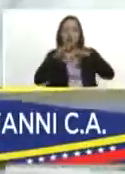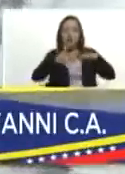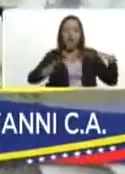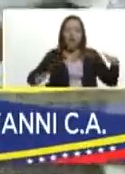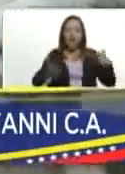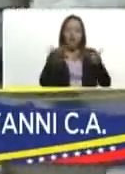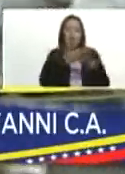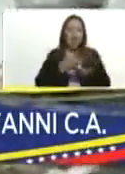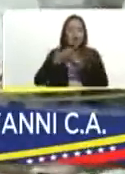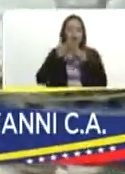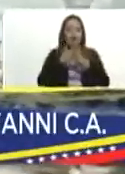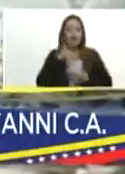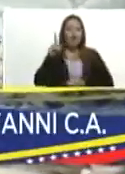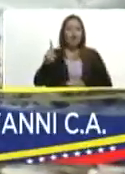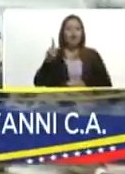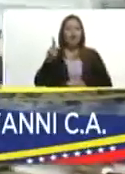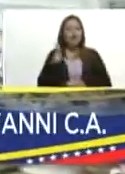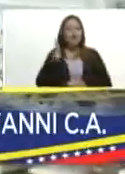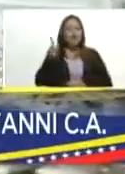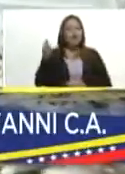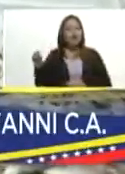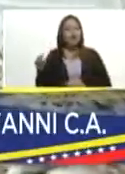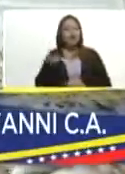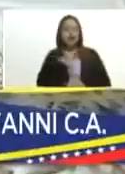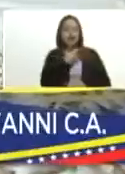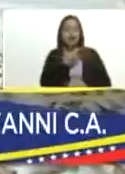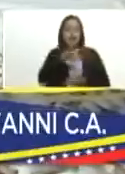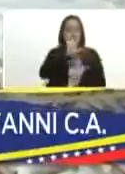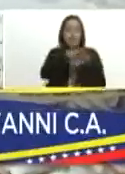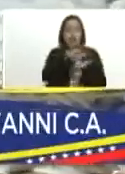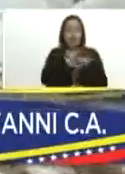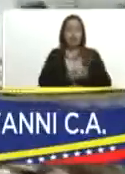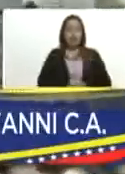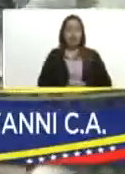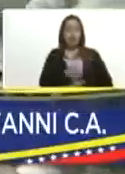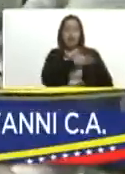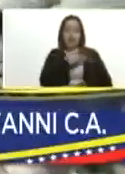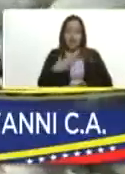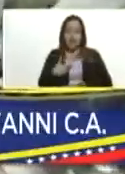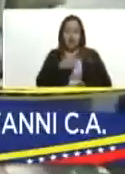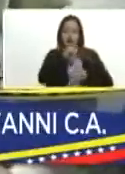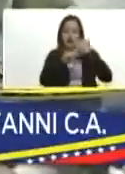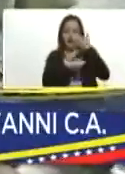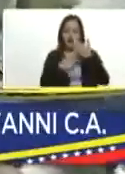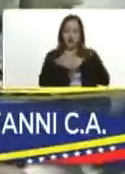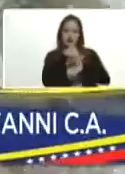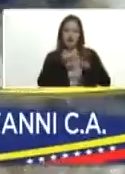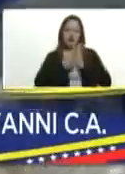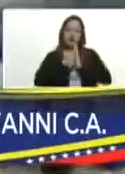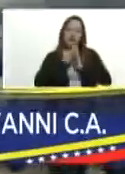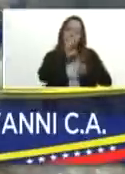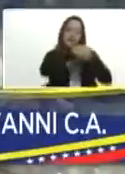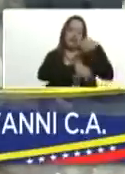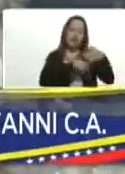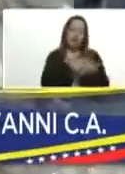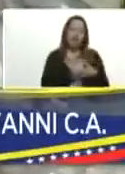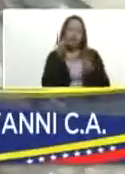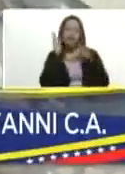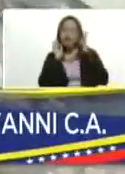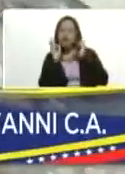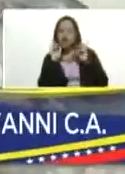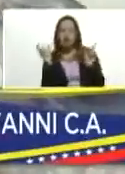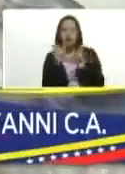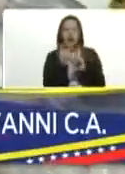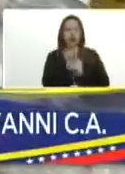con los representantes de la empresa. Presidente, yo quisiera darle el derecho de palabra a nuestro viceministro para luego escuchar a quienes operan